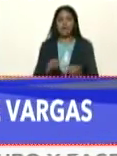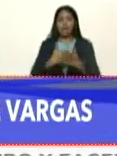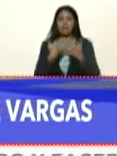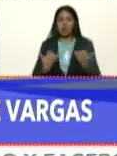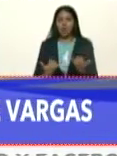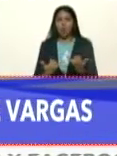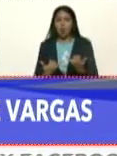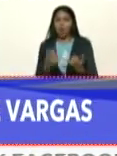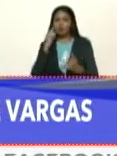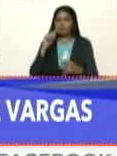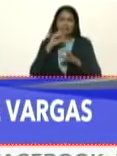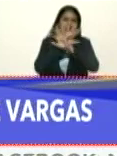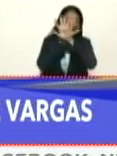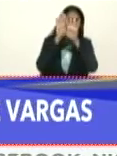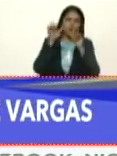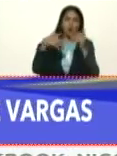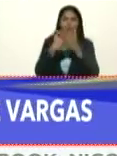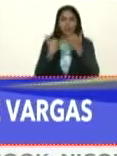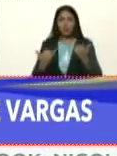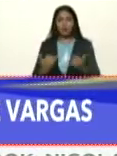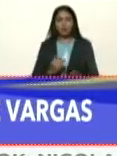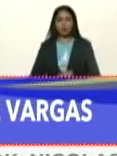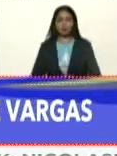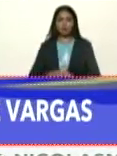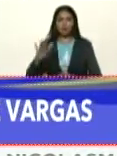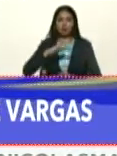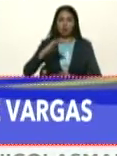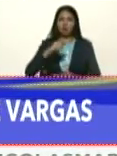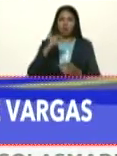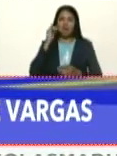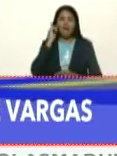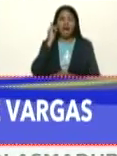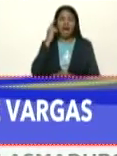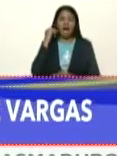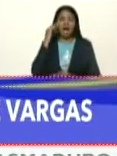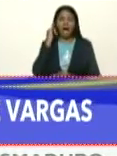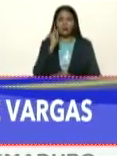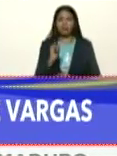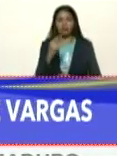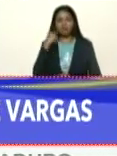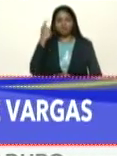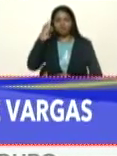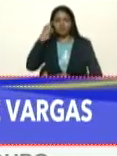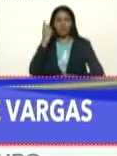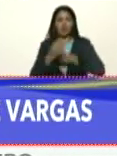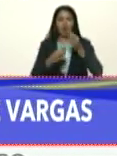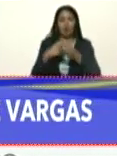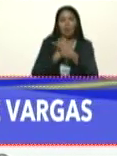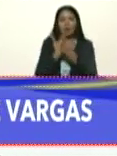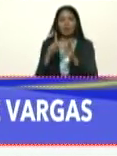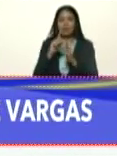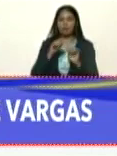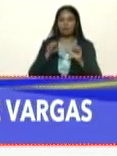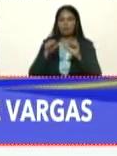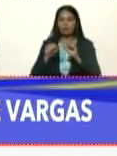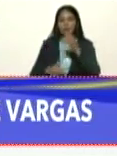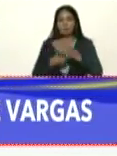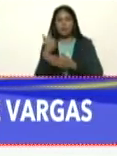clara desde siempre, desde Haití. Ya tenía clara la estrategia de liberación